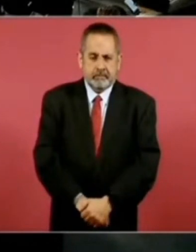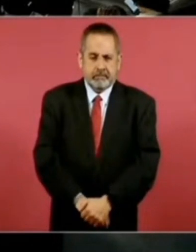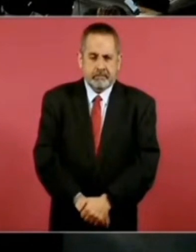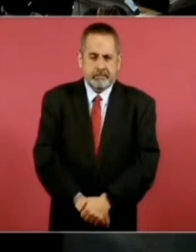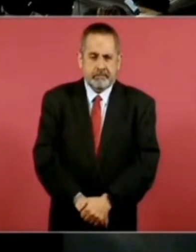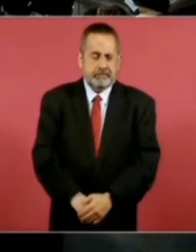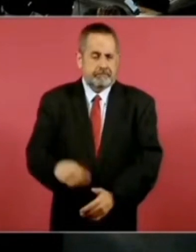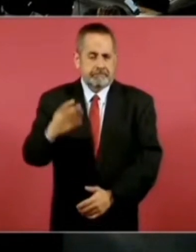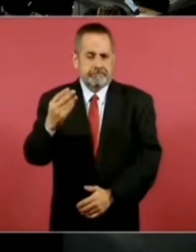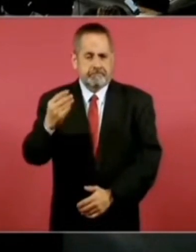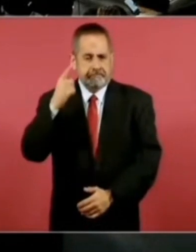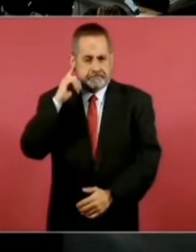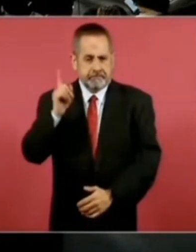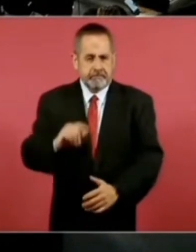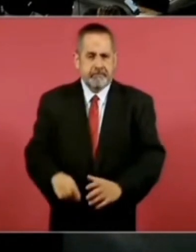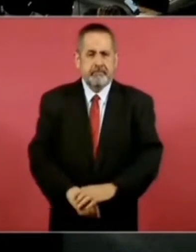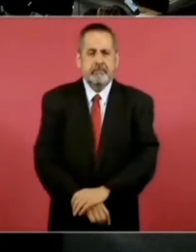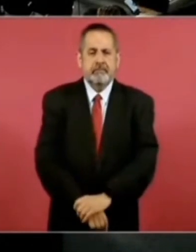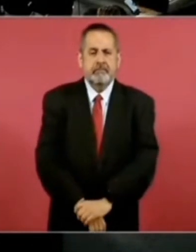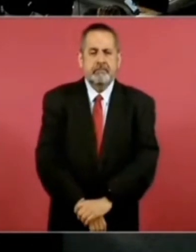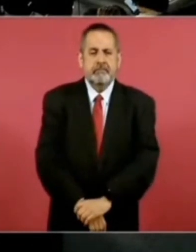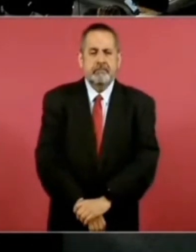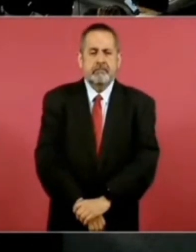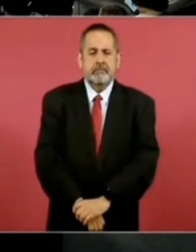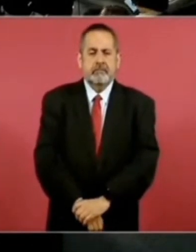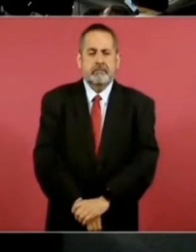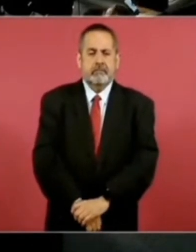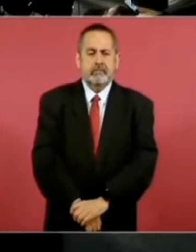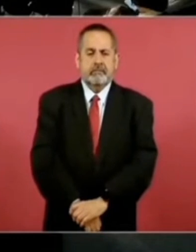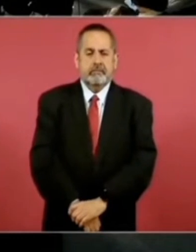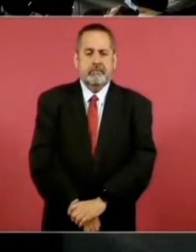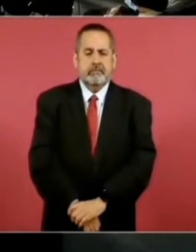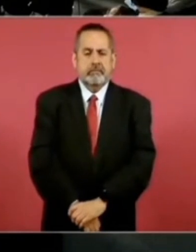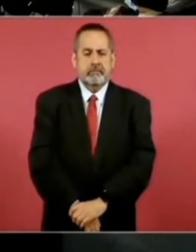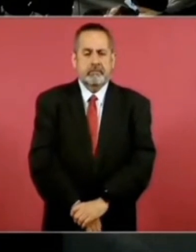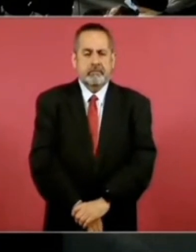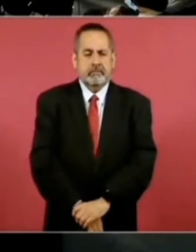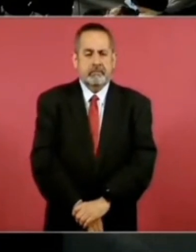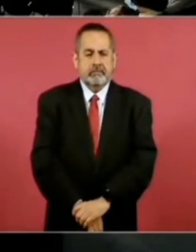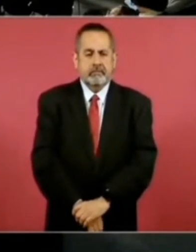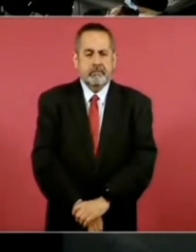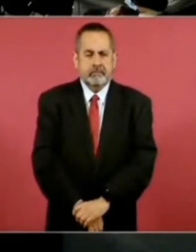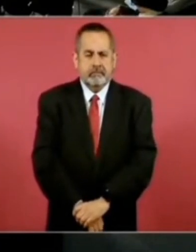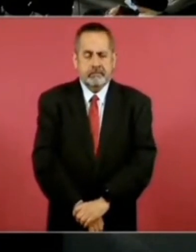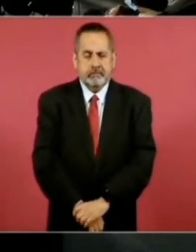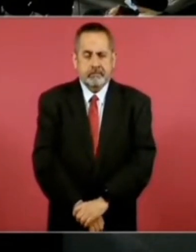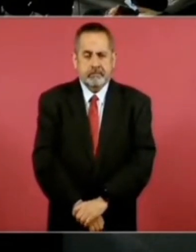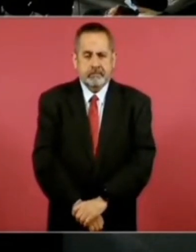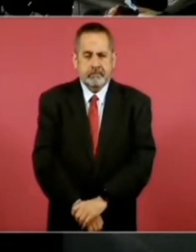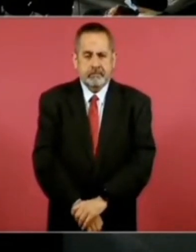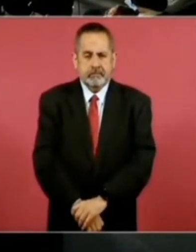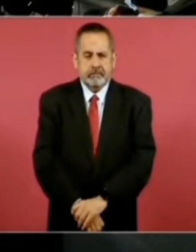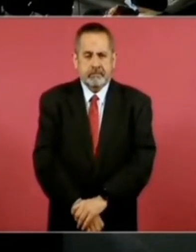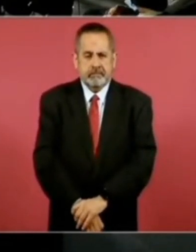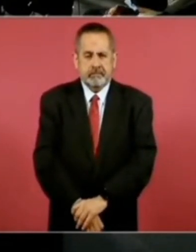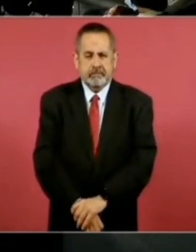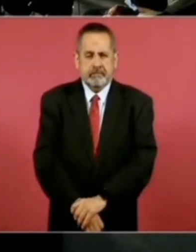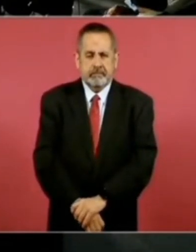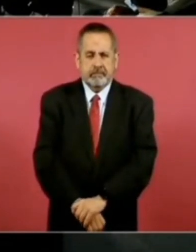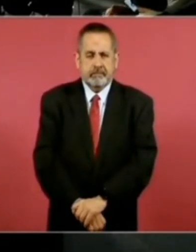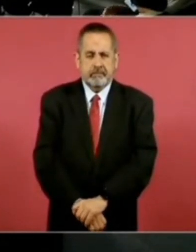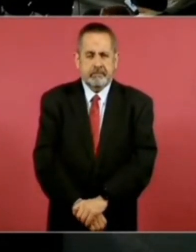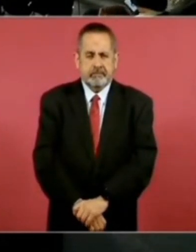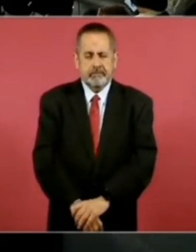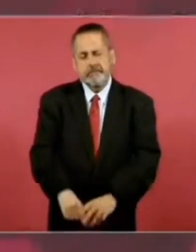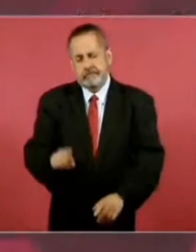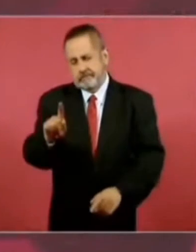de Pegasus justamente para pedirle a quién espiar, y entre ellos estaba Carlos Slim, presidente. Hay